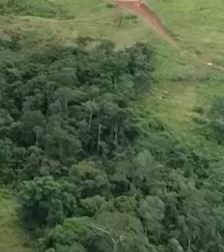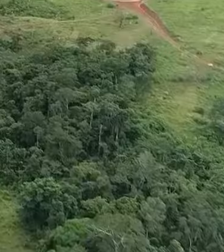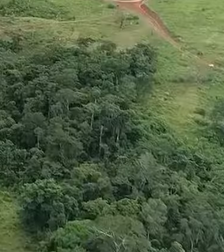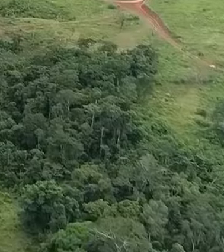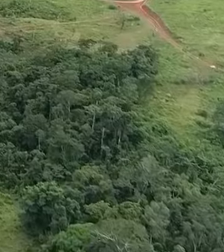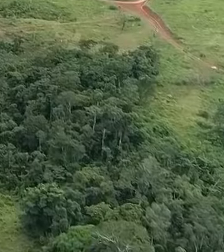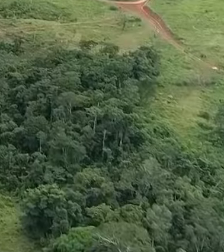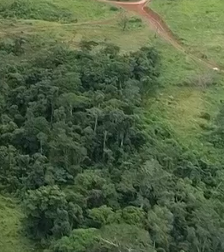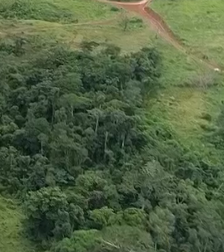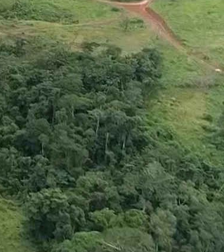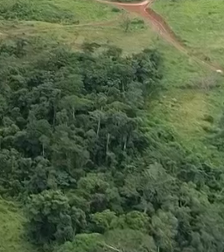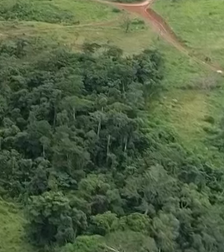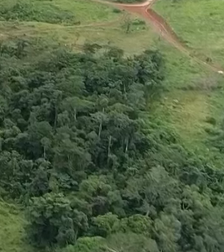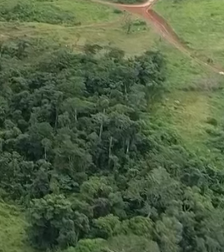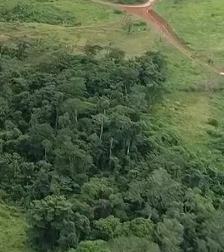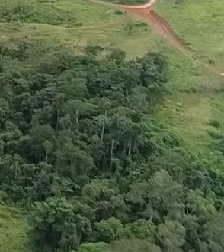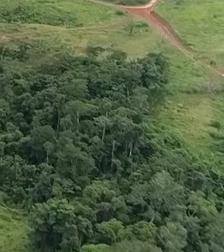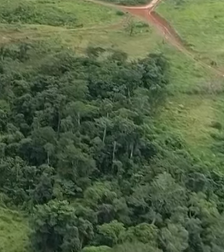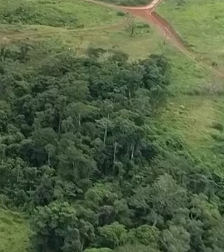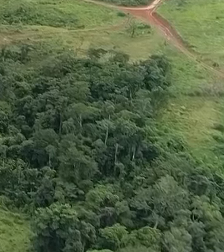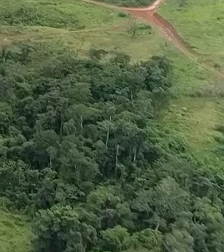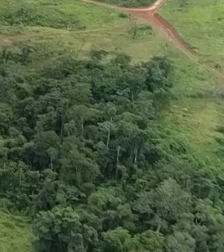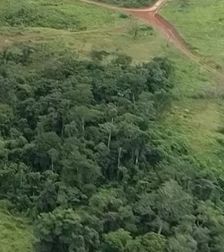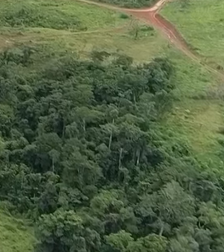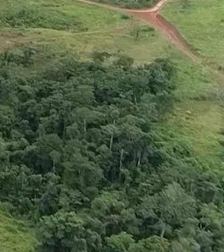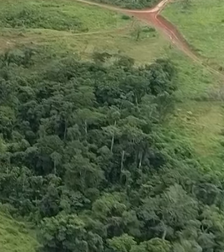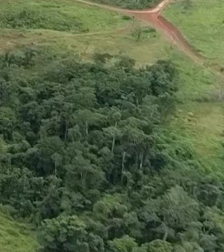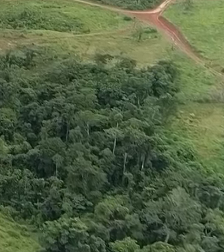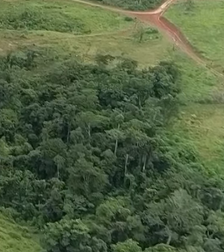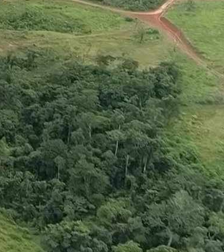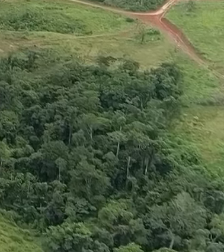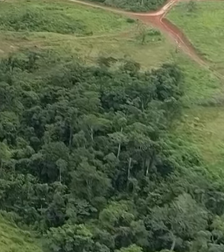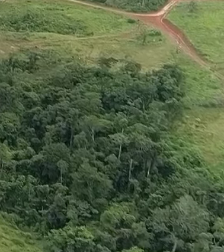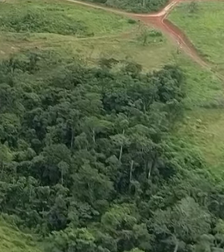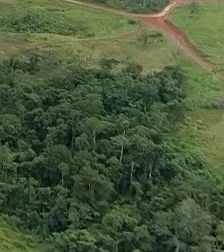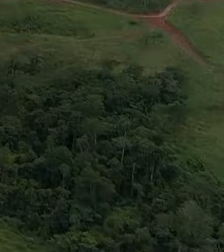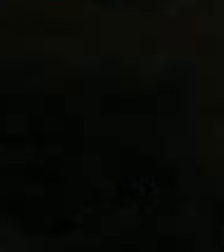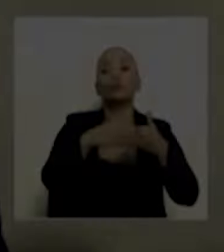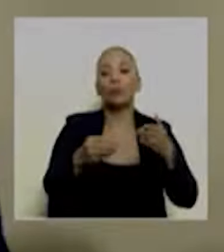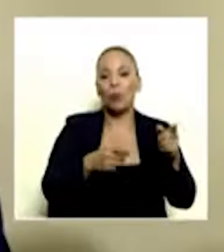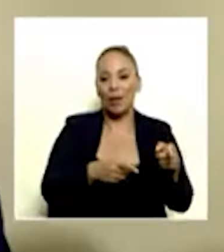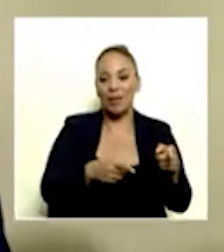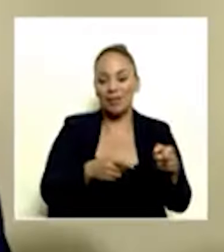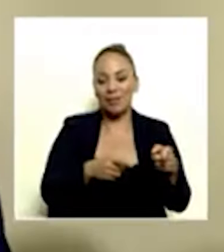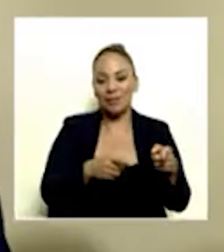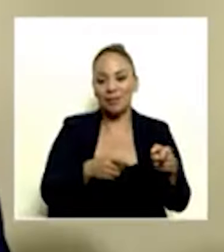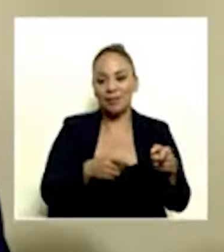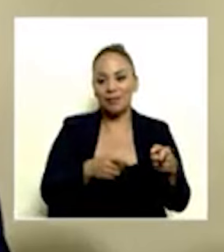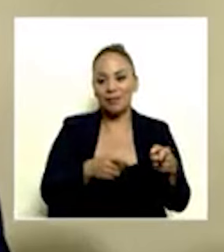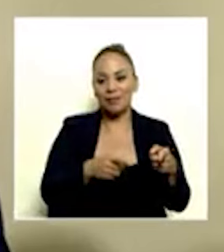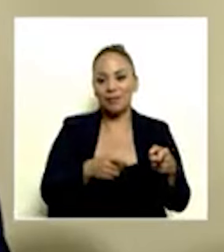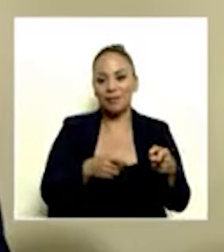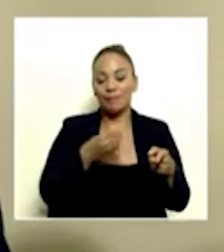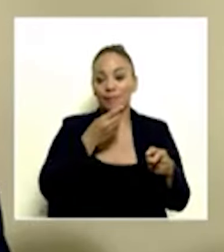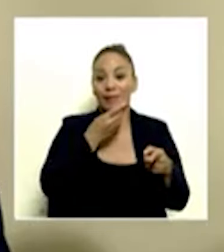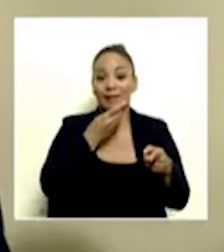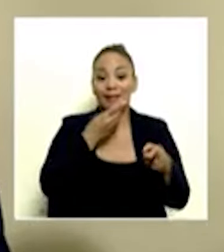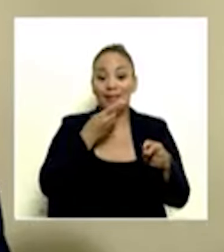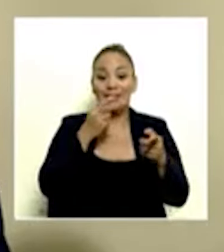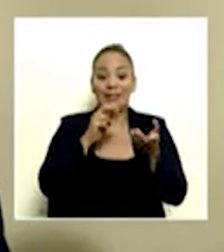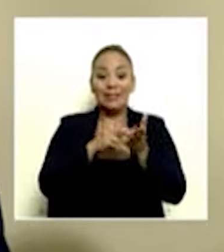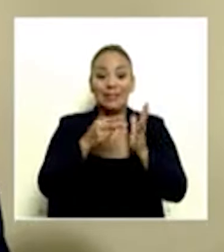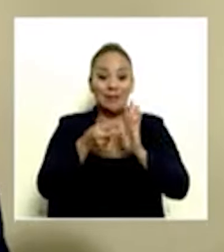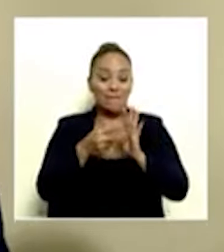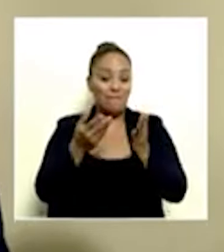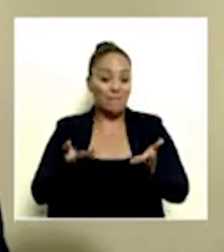sí, la propuesta del mandatario para dar fin al tema de Cruzitas. Sin embargo, el 2 de noviembre, en conferencia de